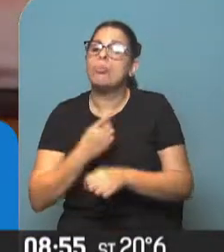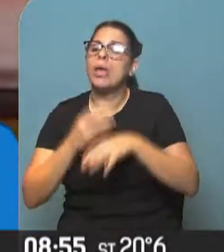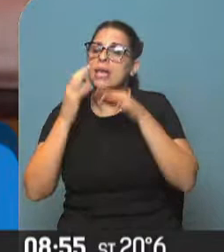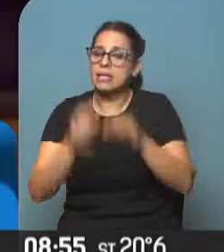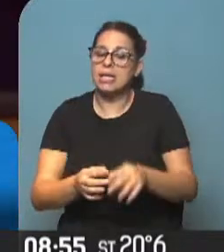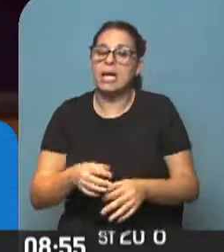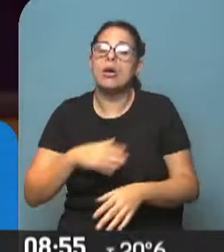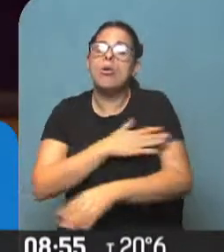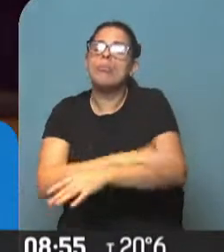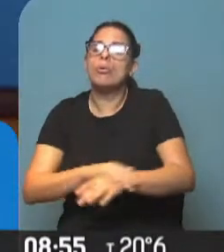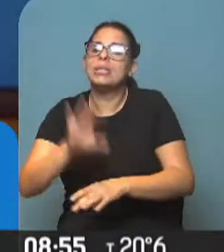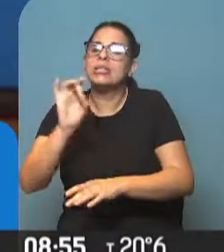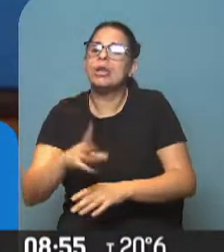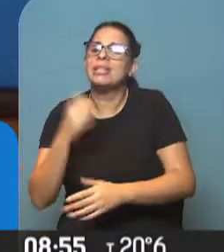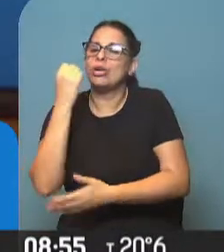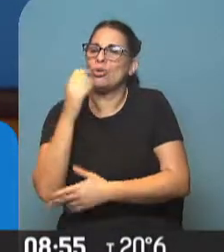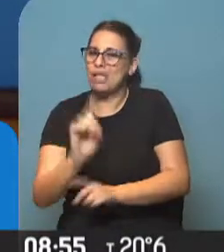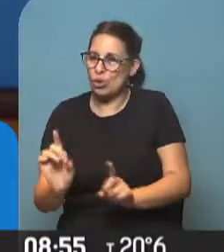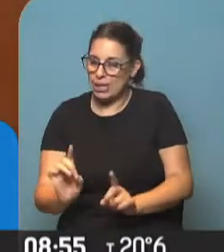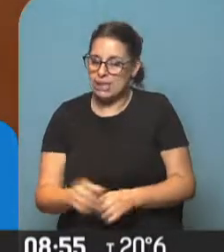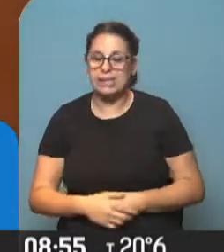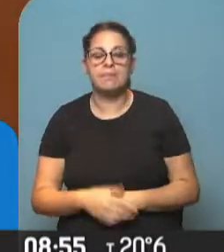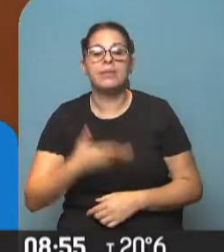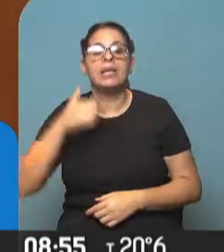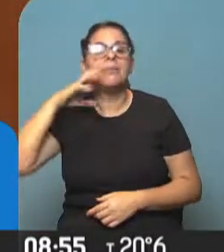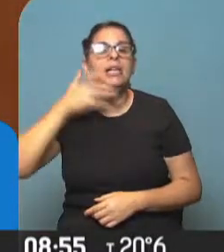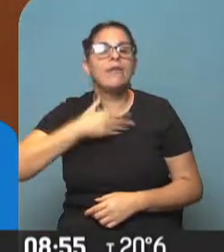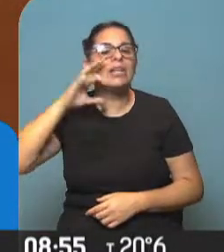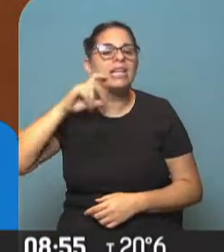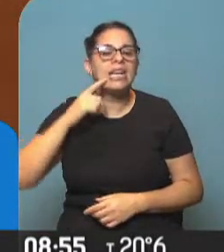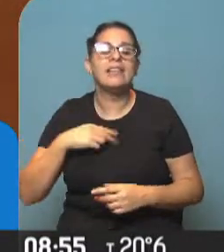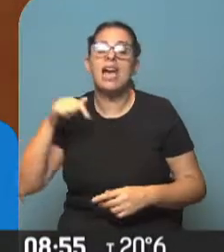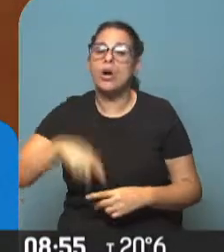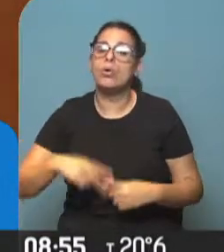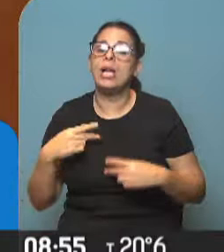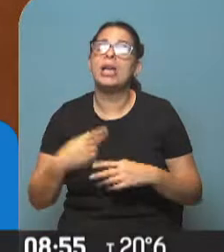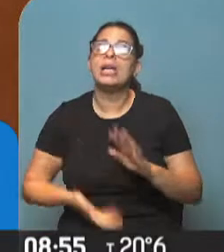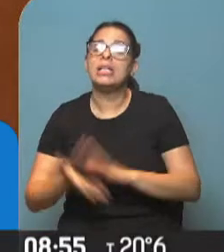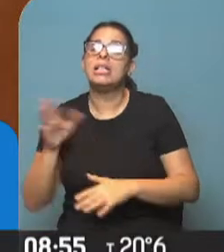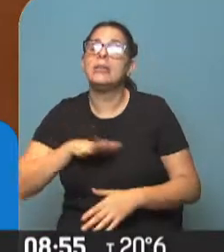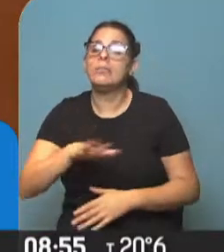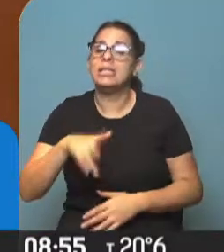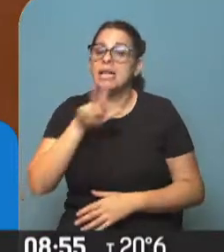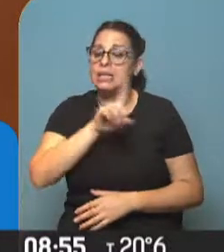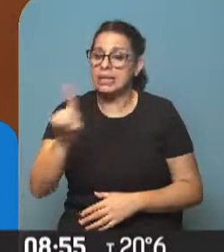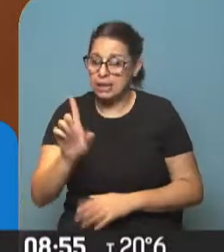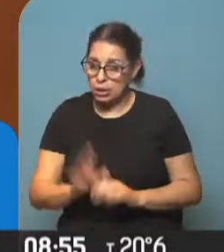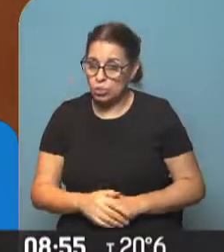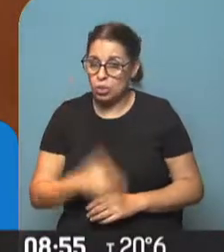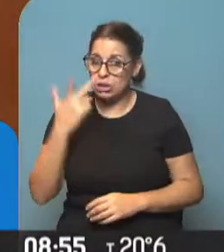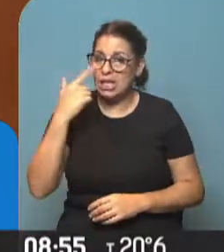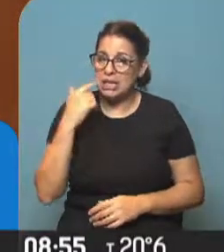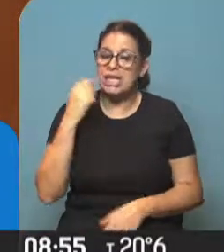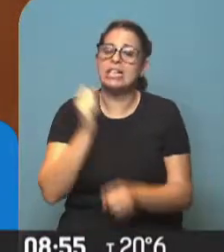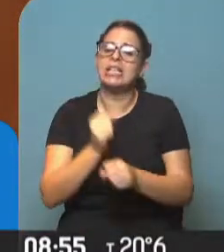dimensión de la pobreza no es sólo económica maria fernanda se van ahora a la villa 31 y durante tres días es este grupo de trabajo sobre